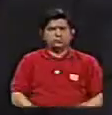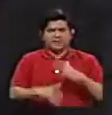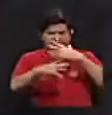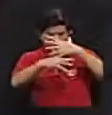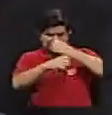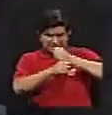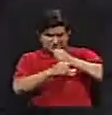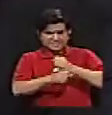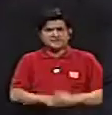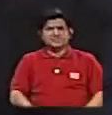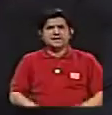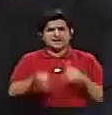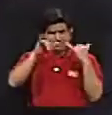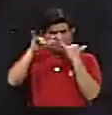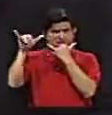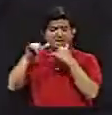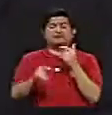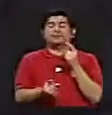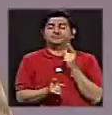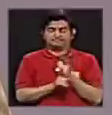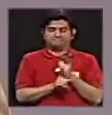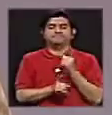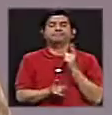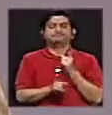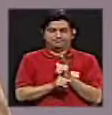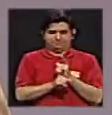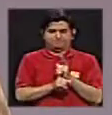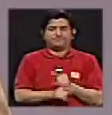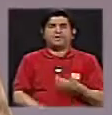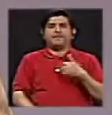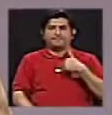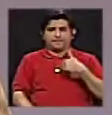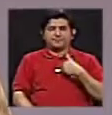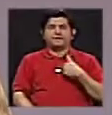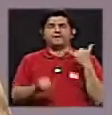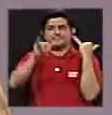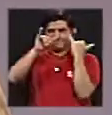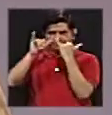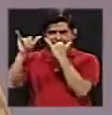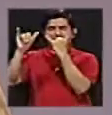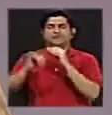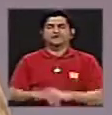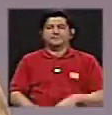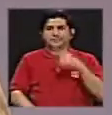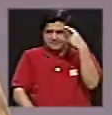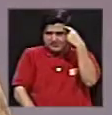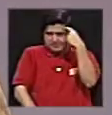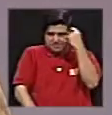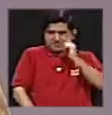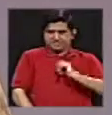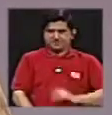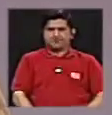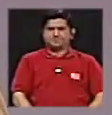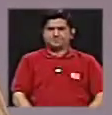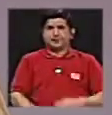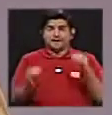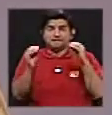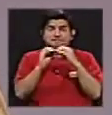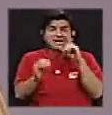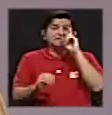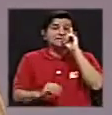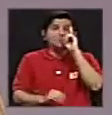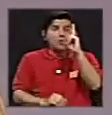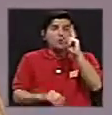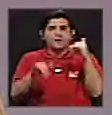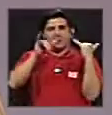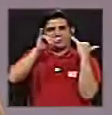elaborando una demanda. Exactamente, hay una demanda, incluso se prevé más de una,